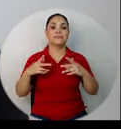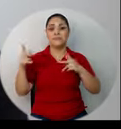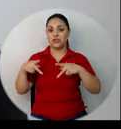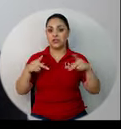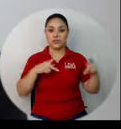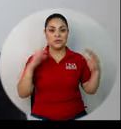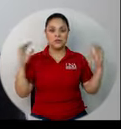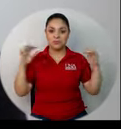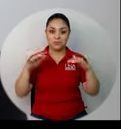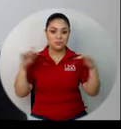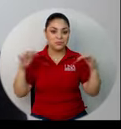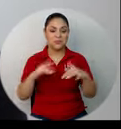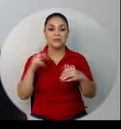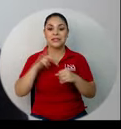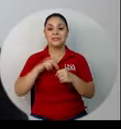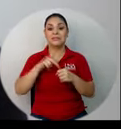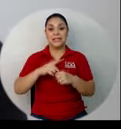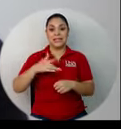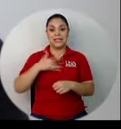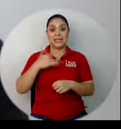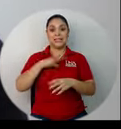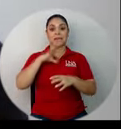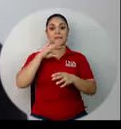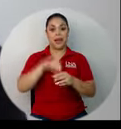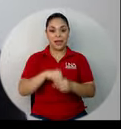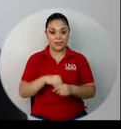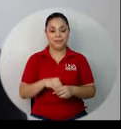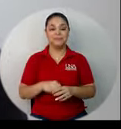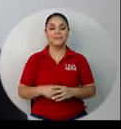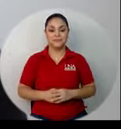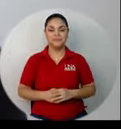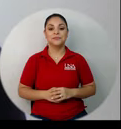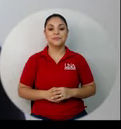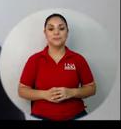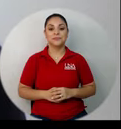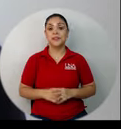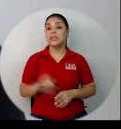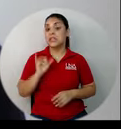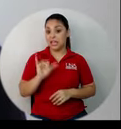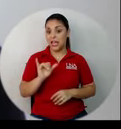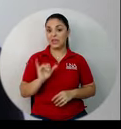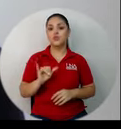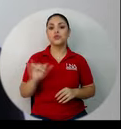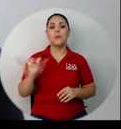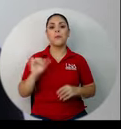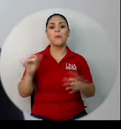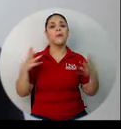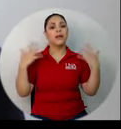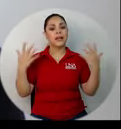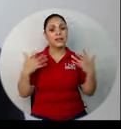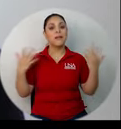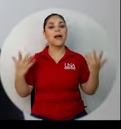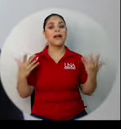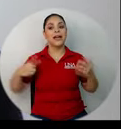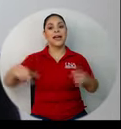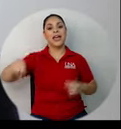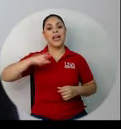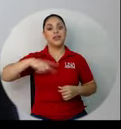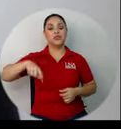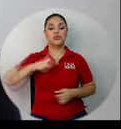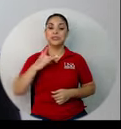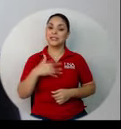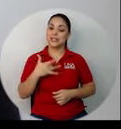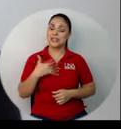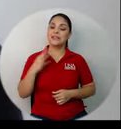¿verdad?, participa, se siente parte de algo, y se forma como un clima, ¿verdad?, donde ellos